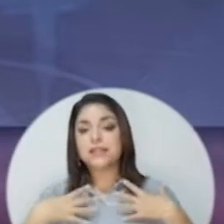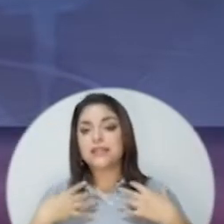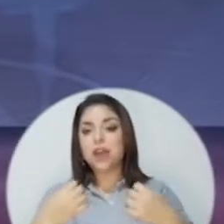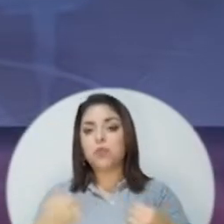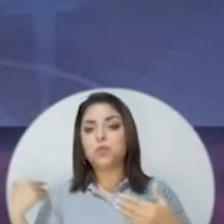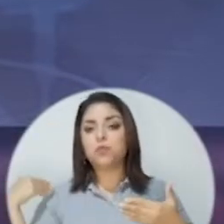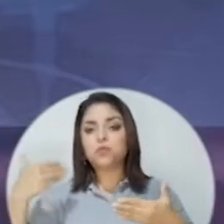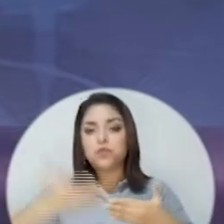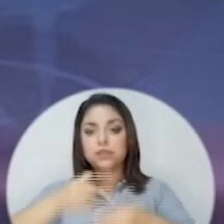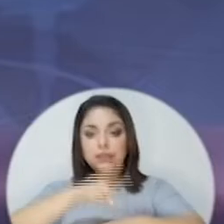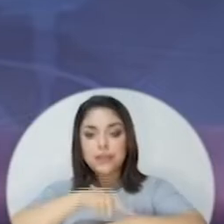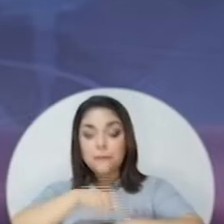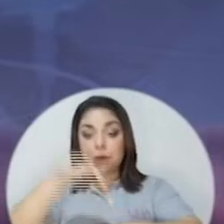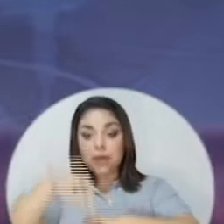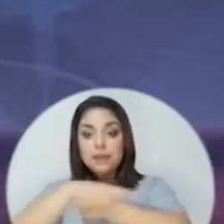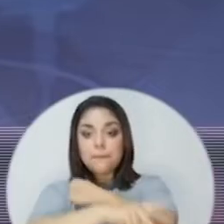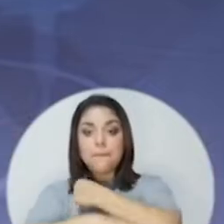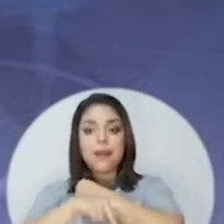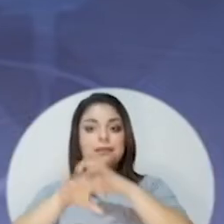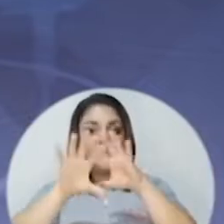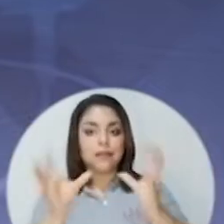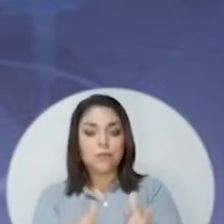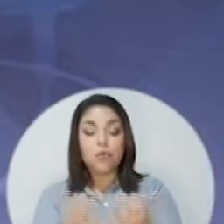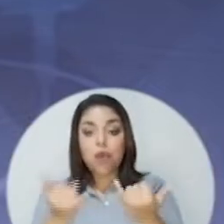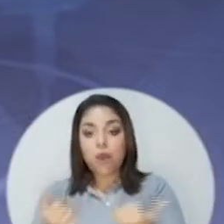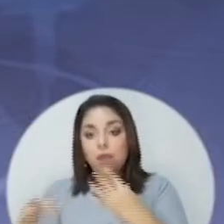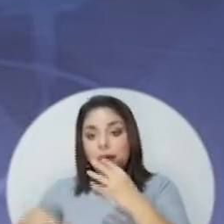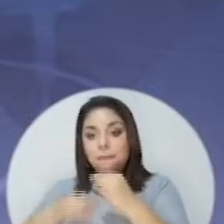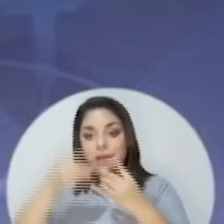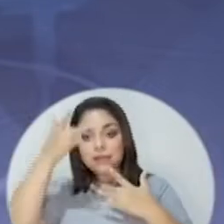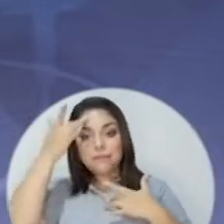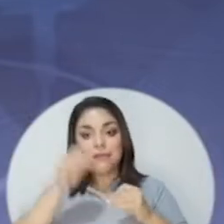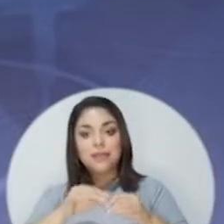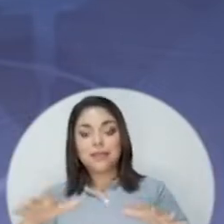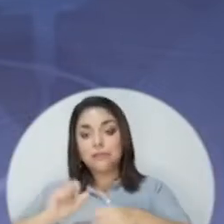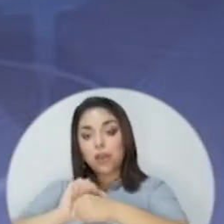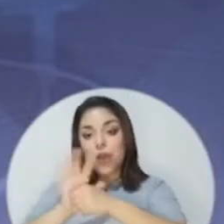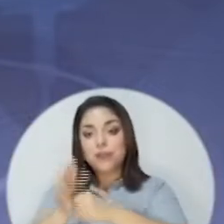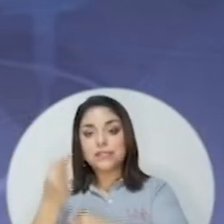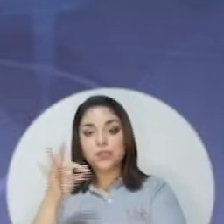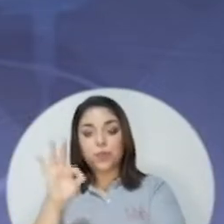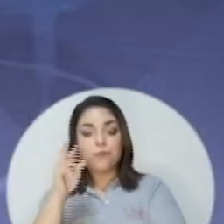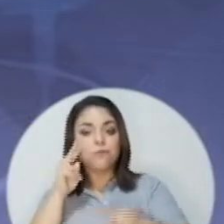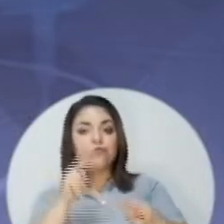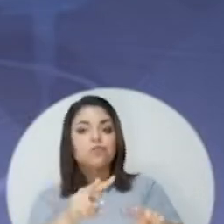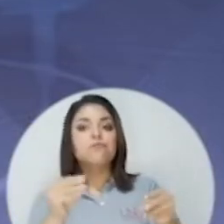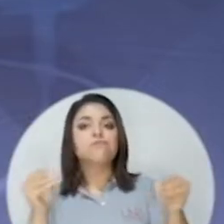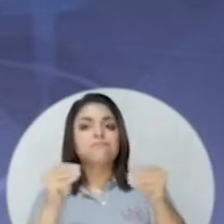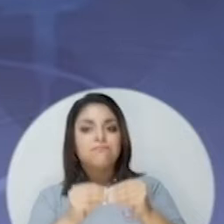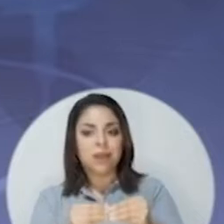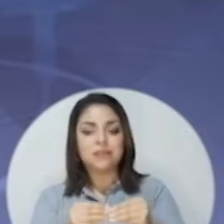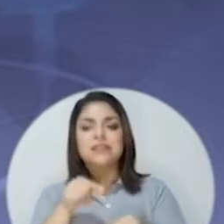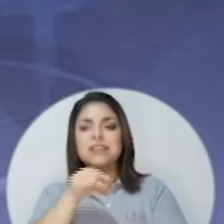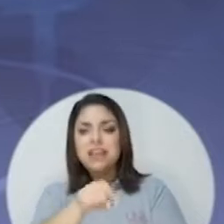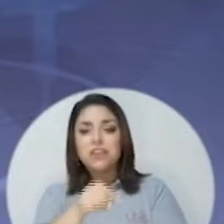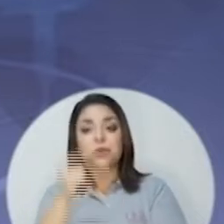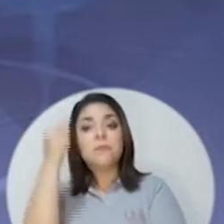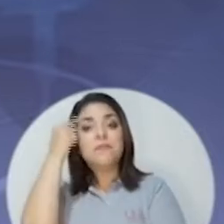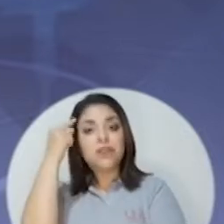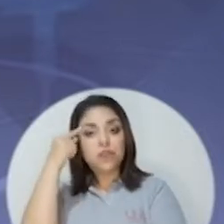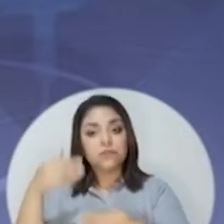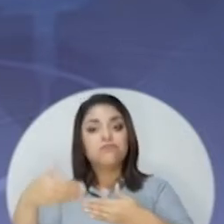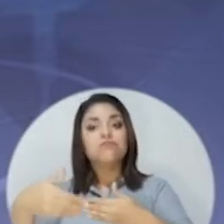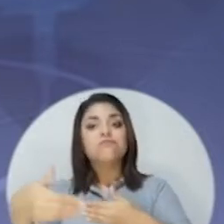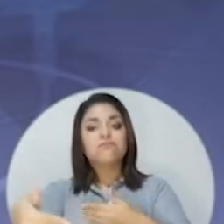aquí en el país y en el mundo, y ahora con el tema de la pandemia por el COVID-19 pues se ha exacerbado. Incluso se habla de que esas serán las secuelas